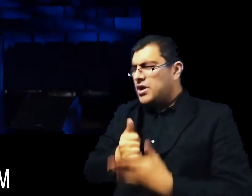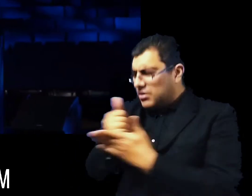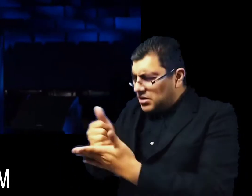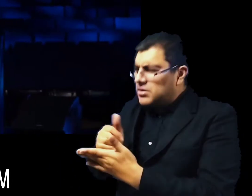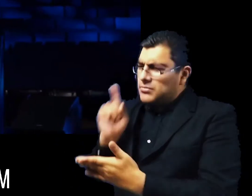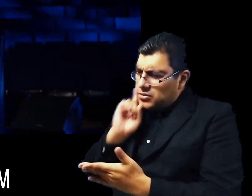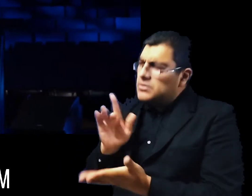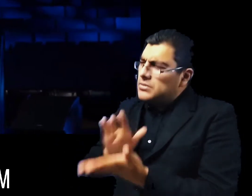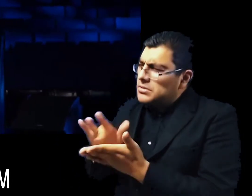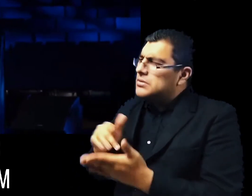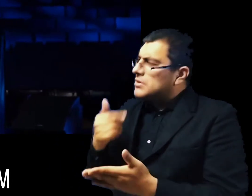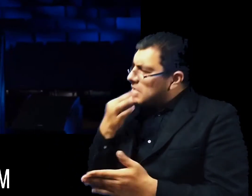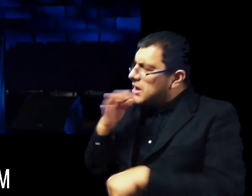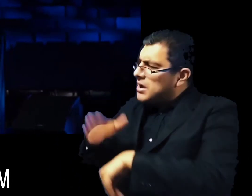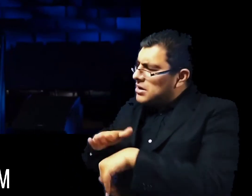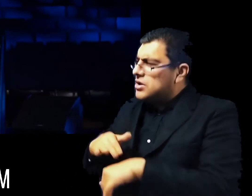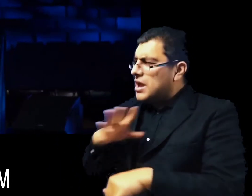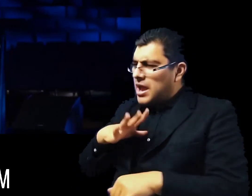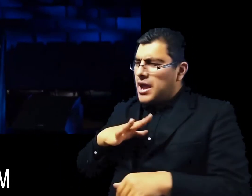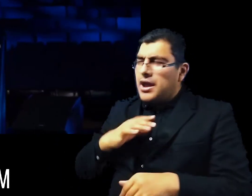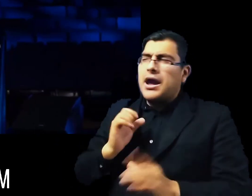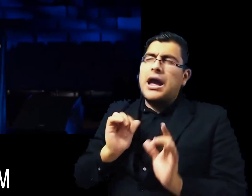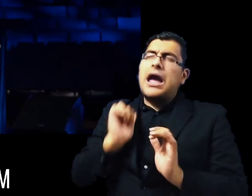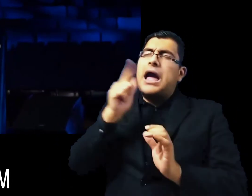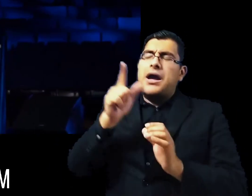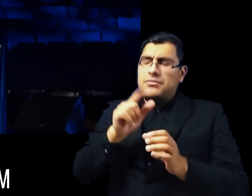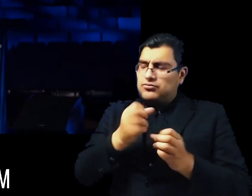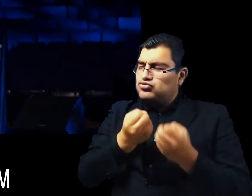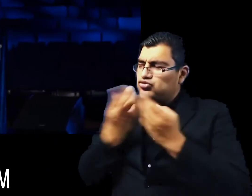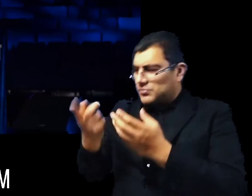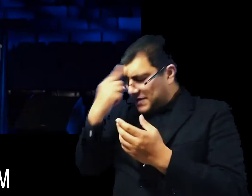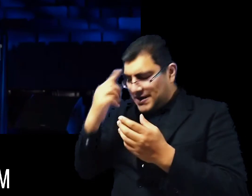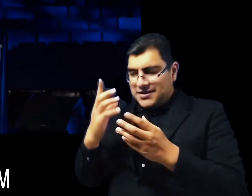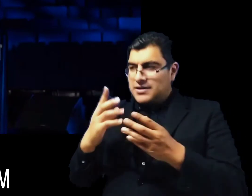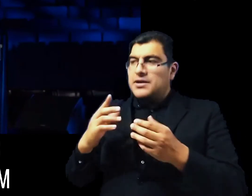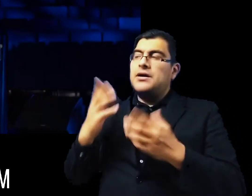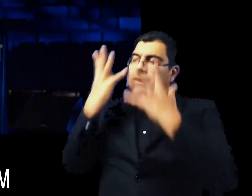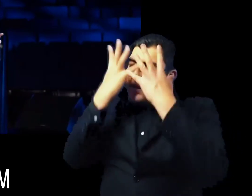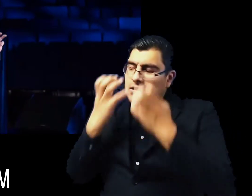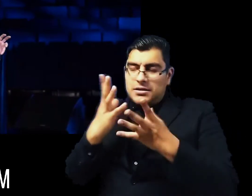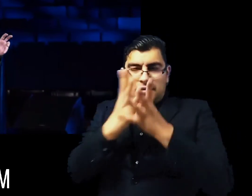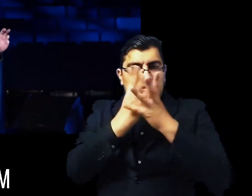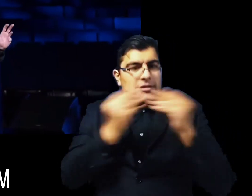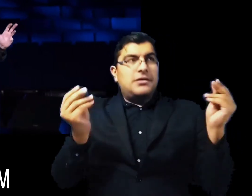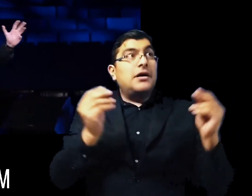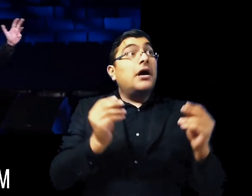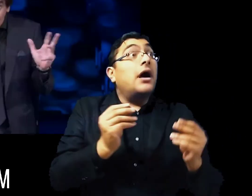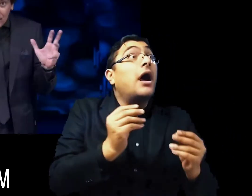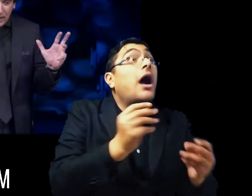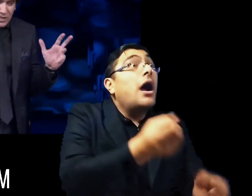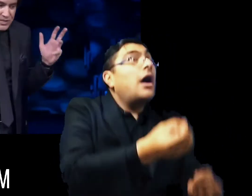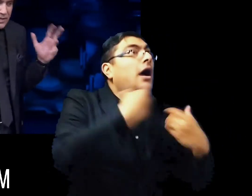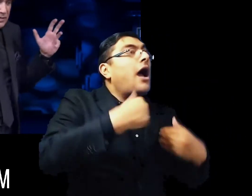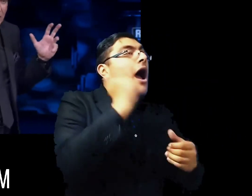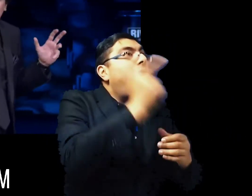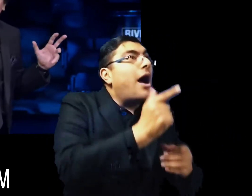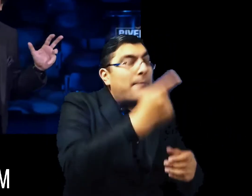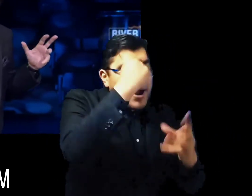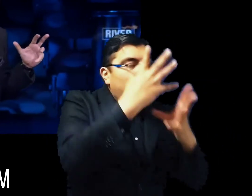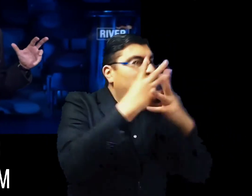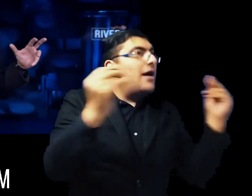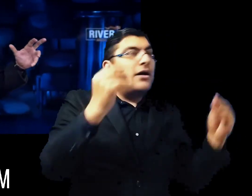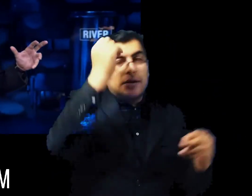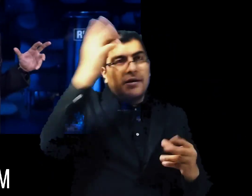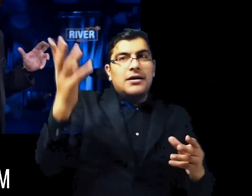Tengo una poción mágica que tiene el poder de aliviar tu tristeza. ¿Una poción mágica? Sí, te va a